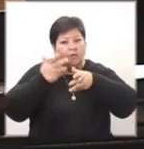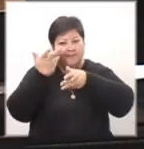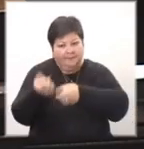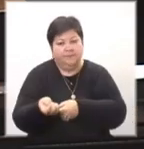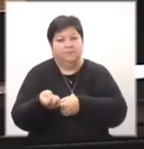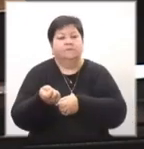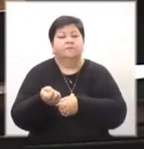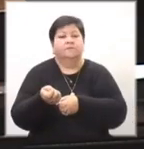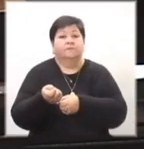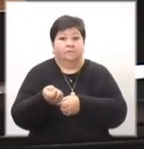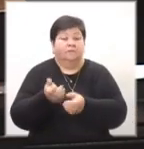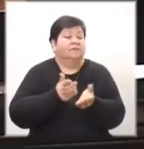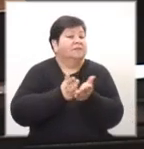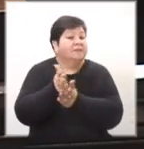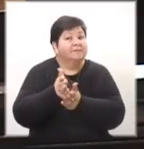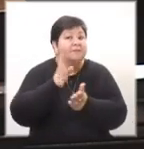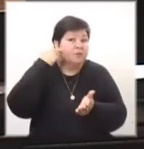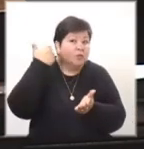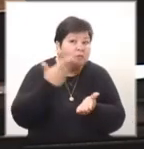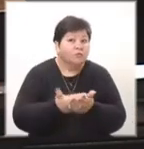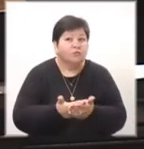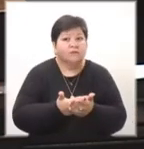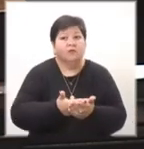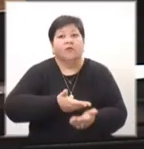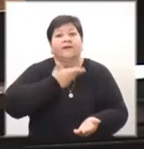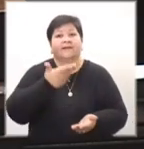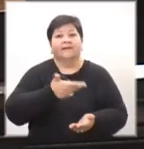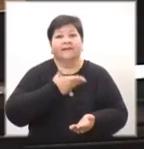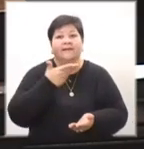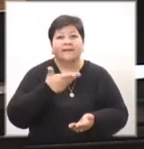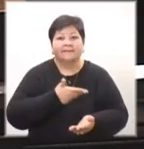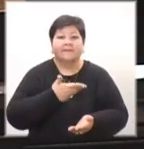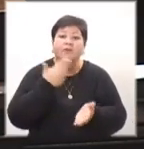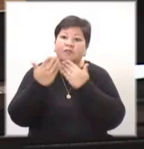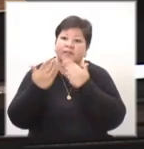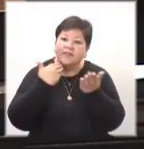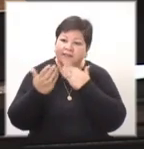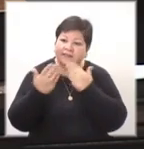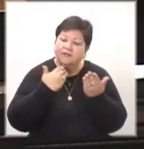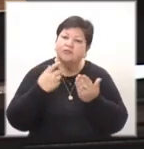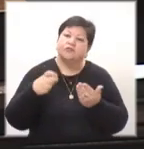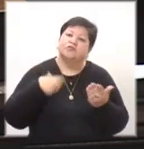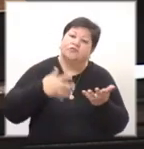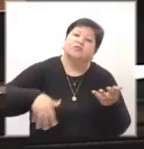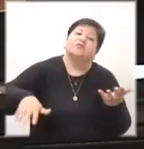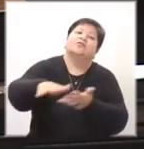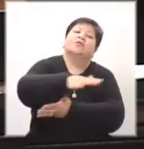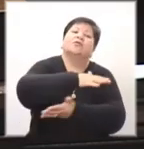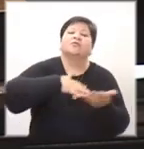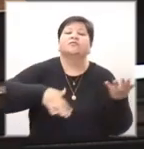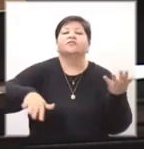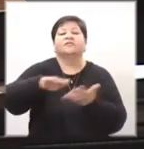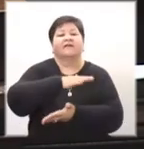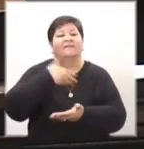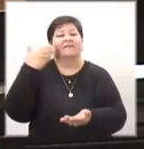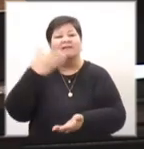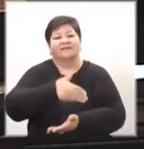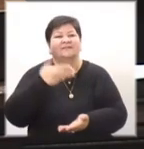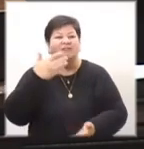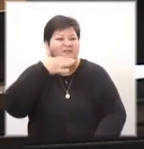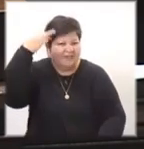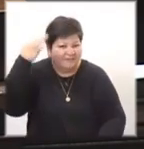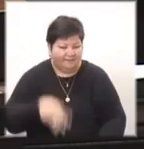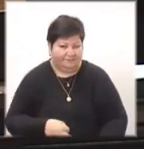siempre propusimos y reclamamos un diálogo social con participación real.